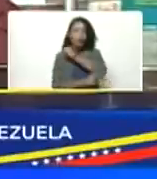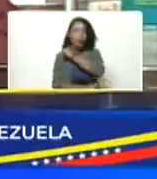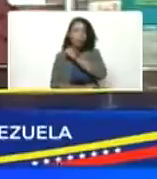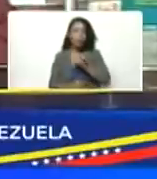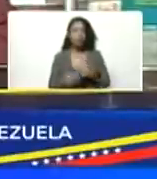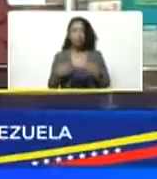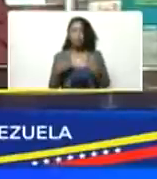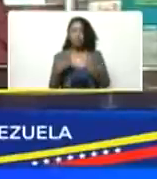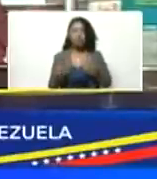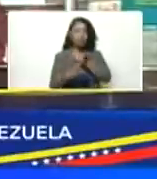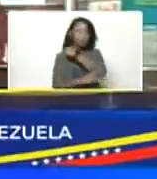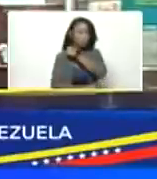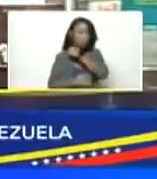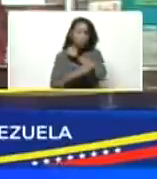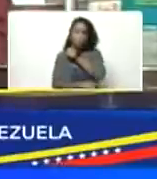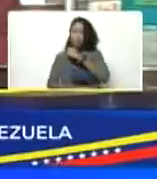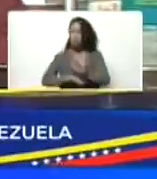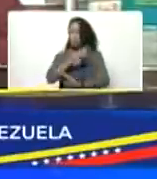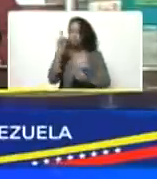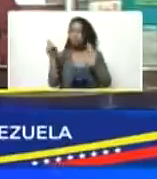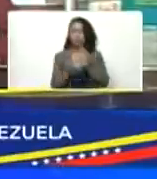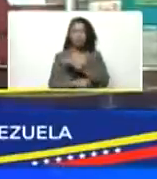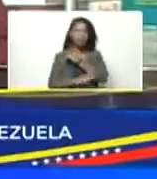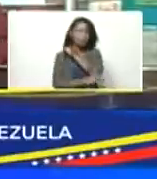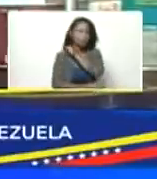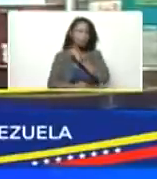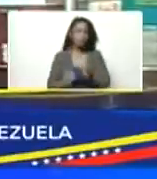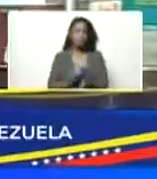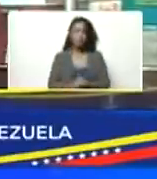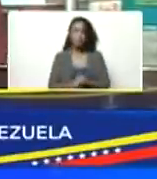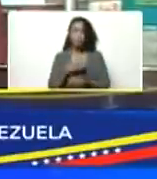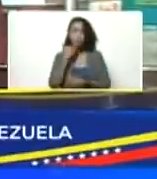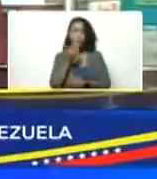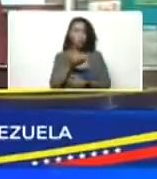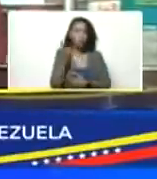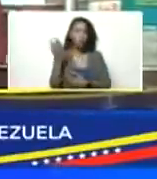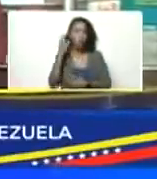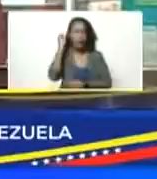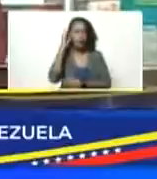nefasta, nefasta, totalmente nefasta la Asamblea Nacional